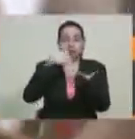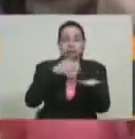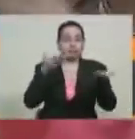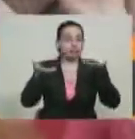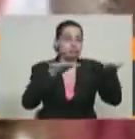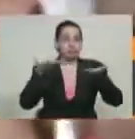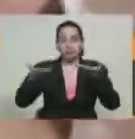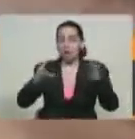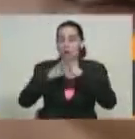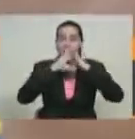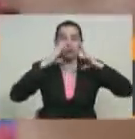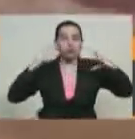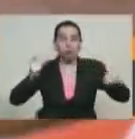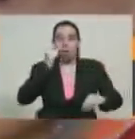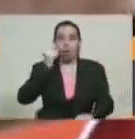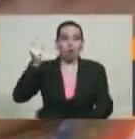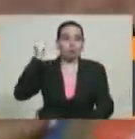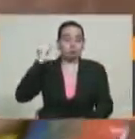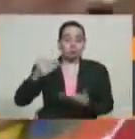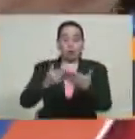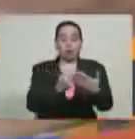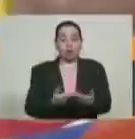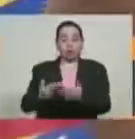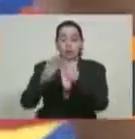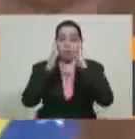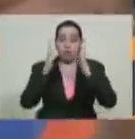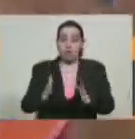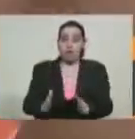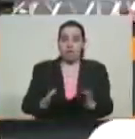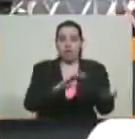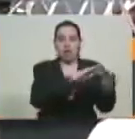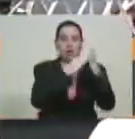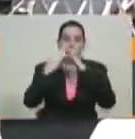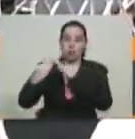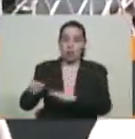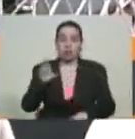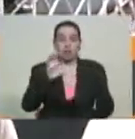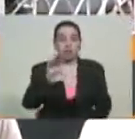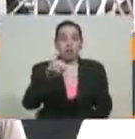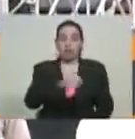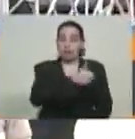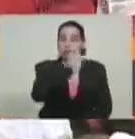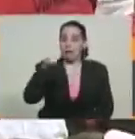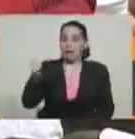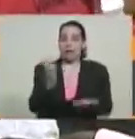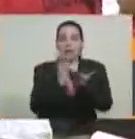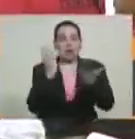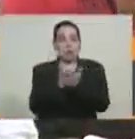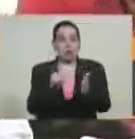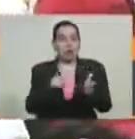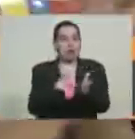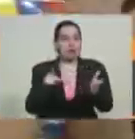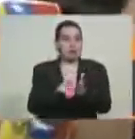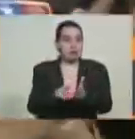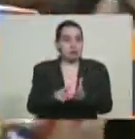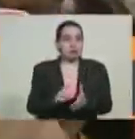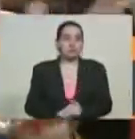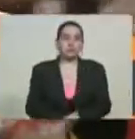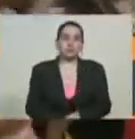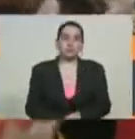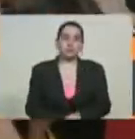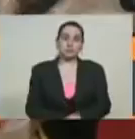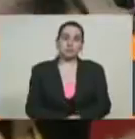las obreras, los estudiantes, la sociedad patriótica de cada escuela, la sociedad patriótica de